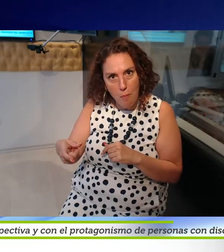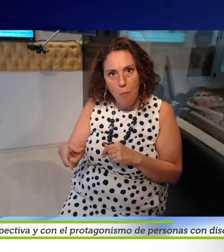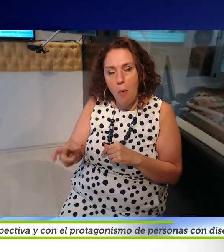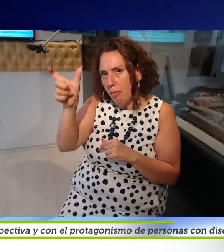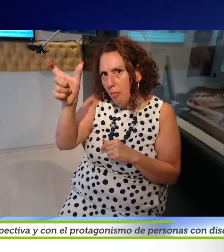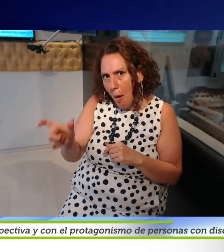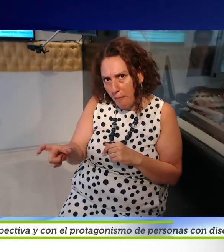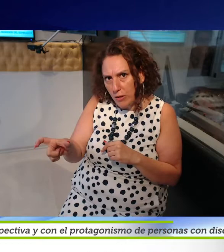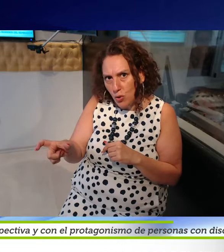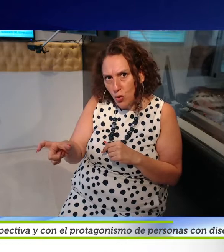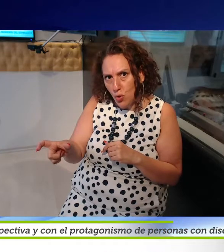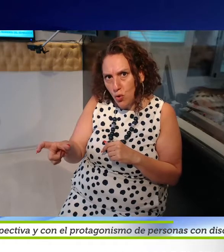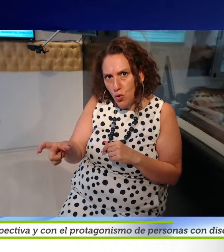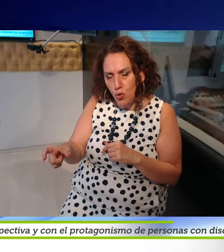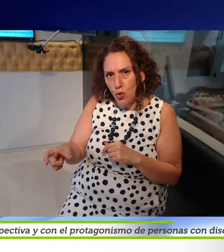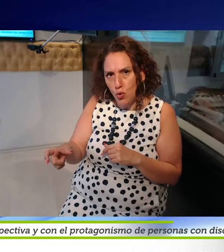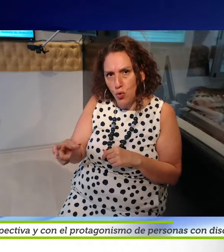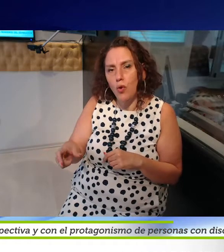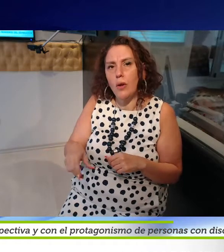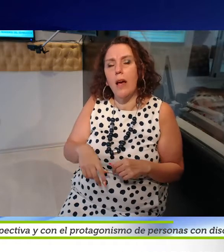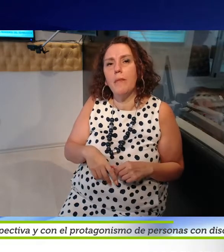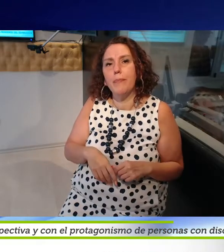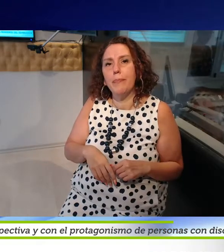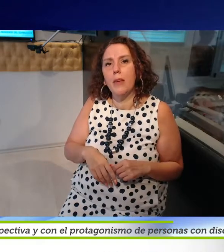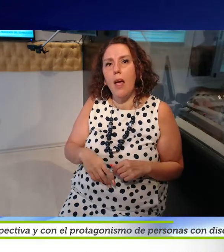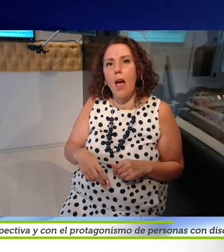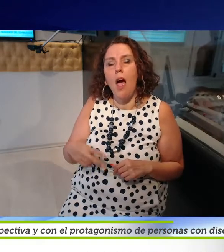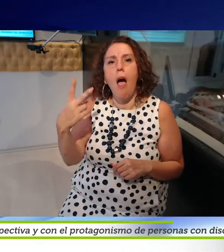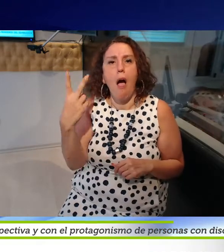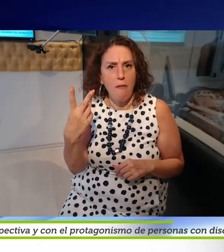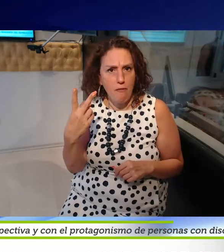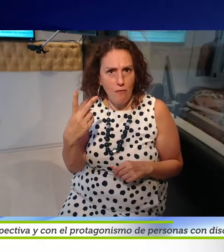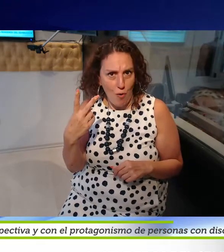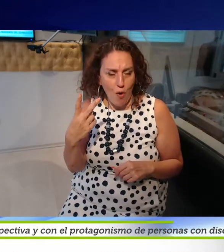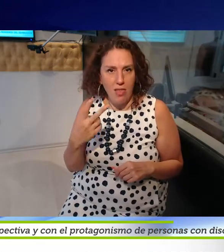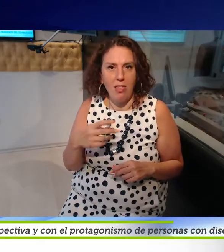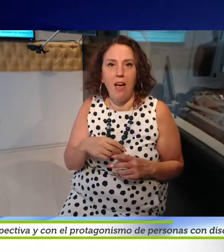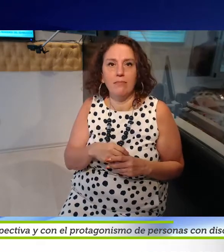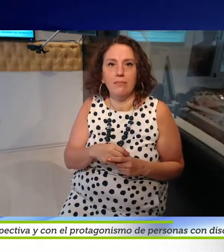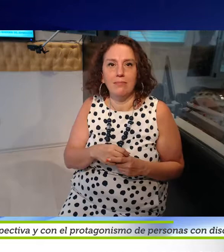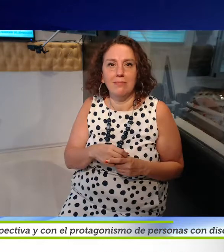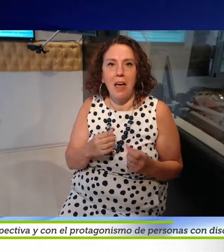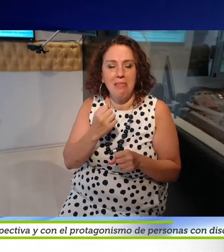es responsable de la delegación de Florida Central. ¡Ahí te estamos mirando, Diego!